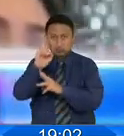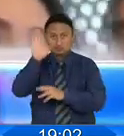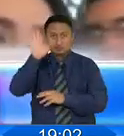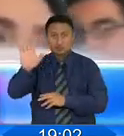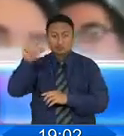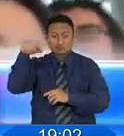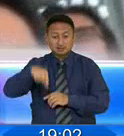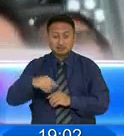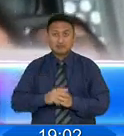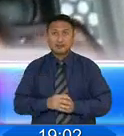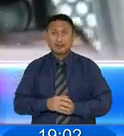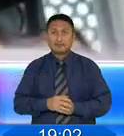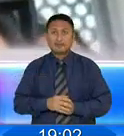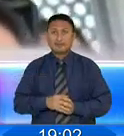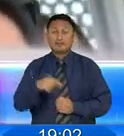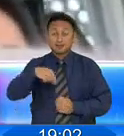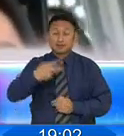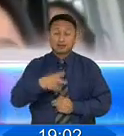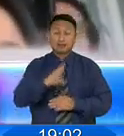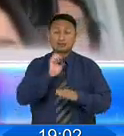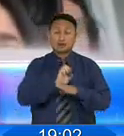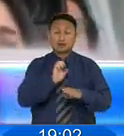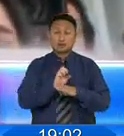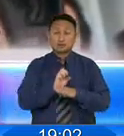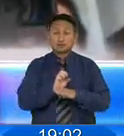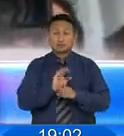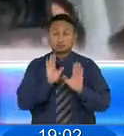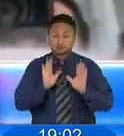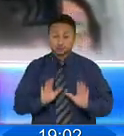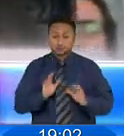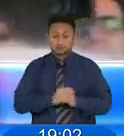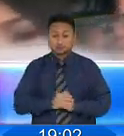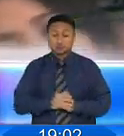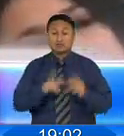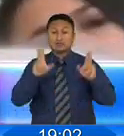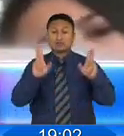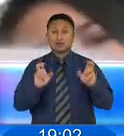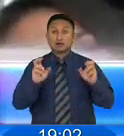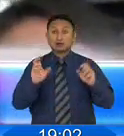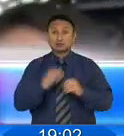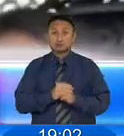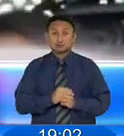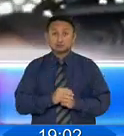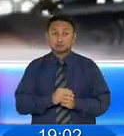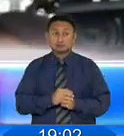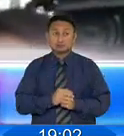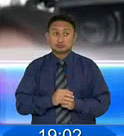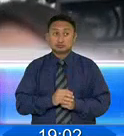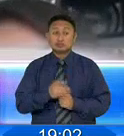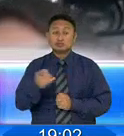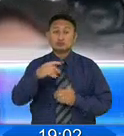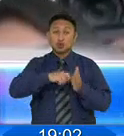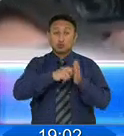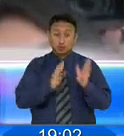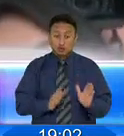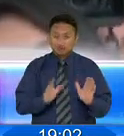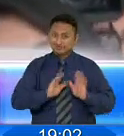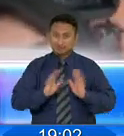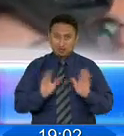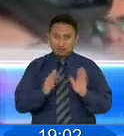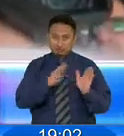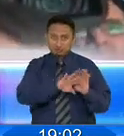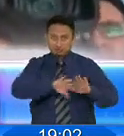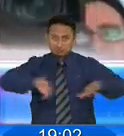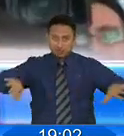sistema judicial ecuatoriano en lo que competa. No es un tema que tiene que ver directamente con la Contraloría. En la medida en